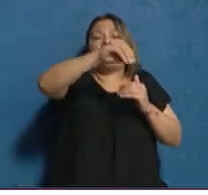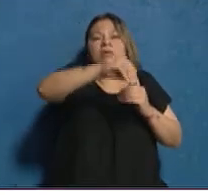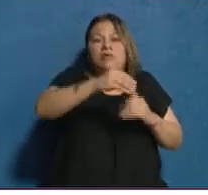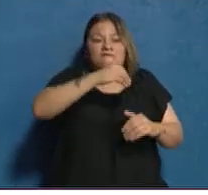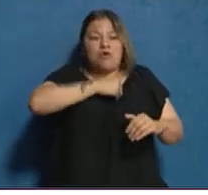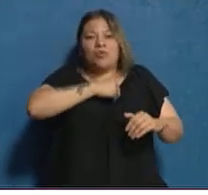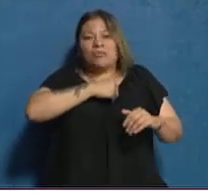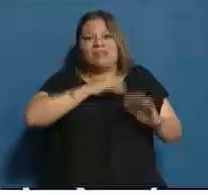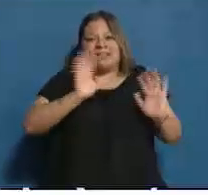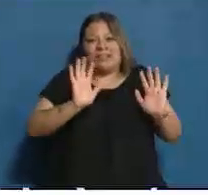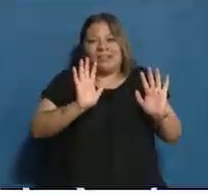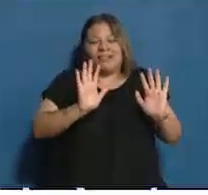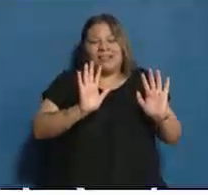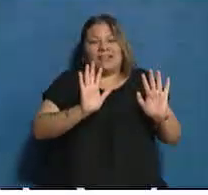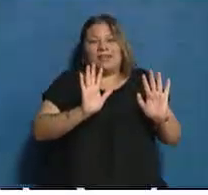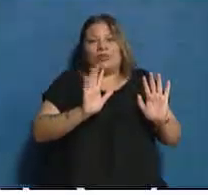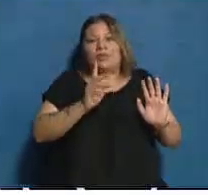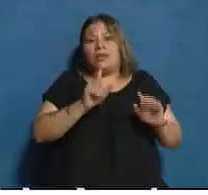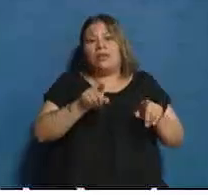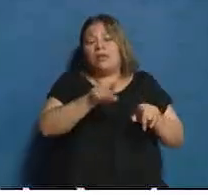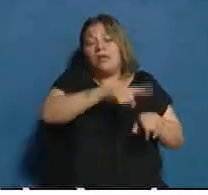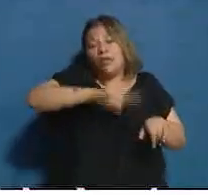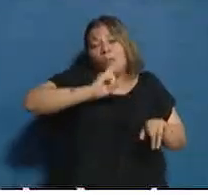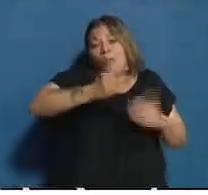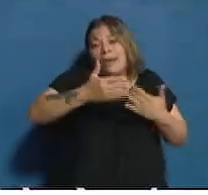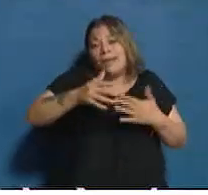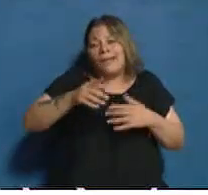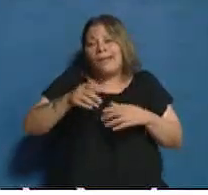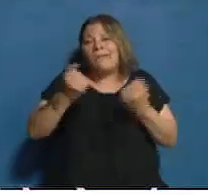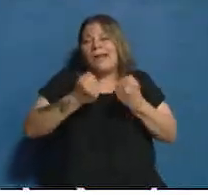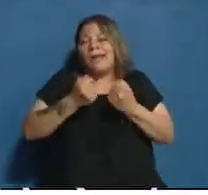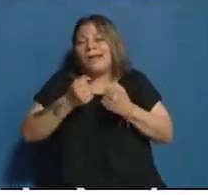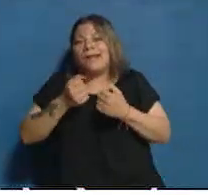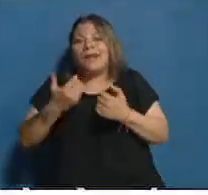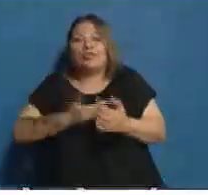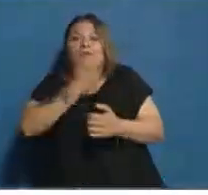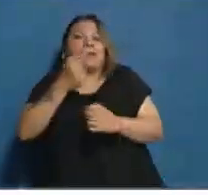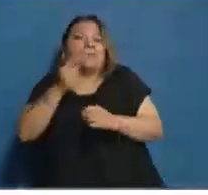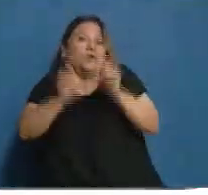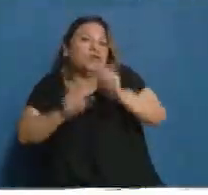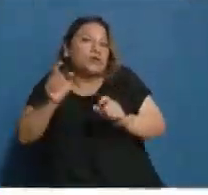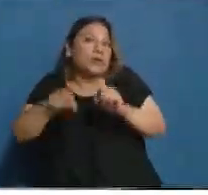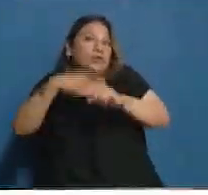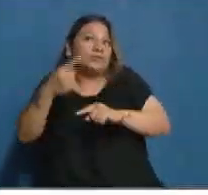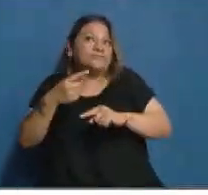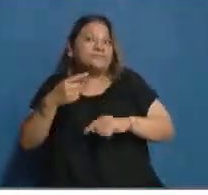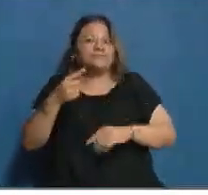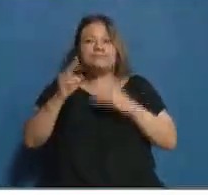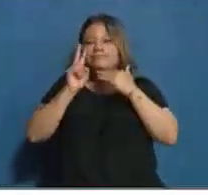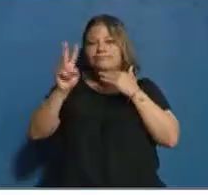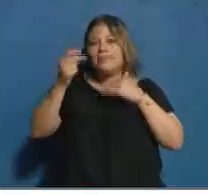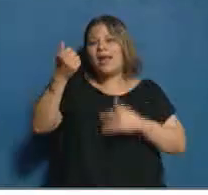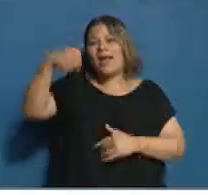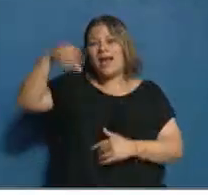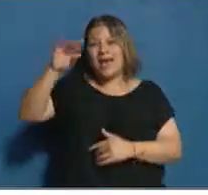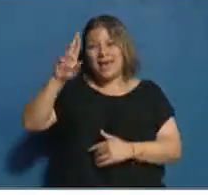voluntad de excederse y por lo cual pongan en riesgo a la sociedad. Escuchamos a Andrés. Venimos, no voy a decir con una lucha, pero sí